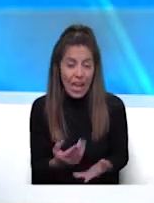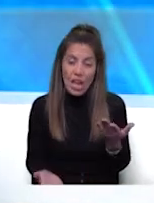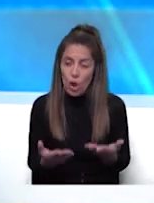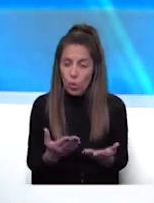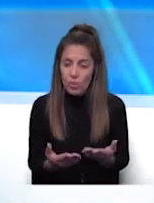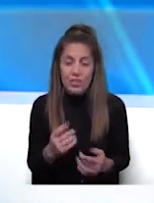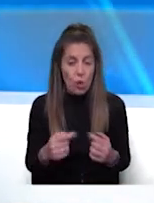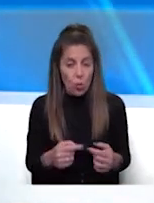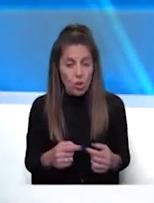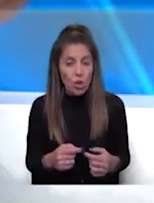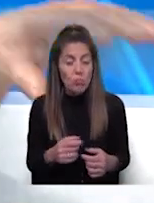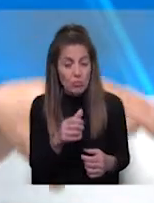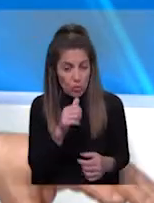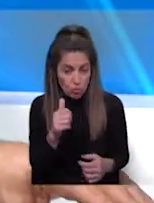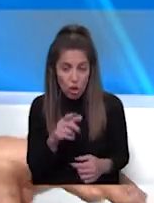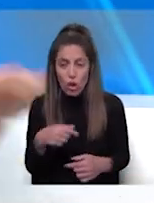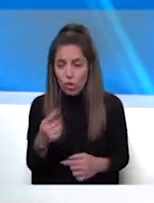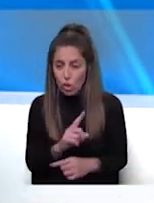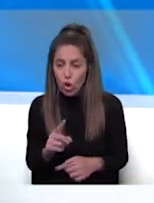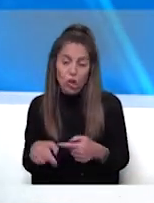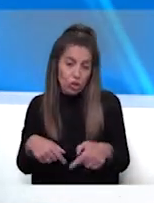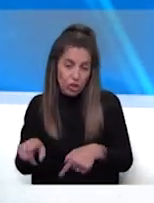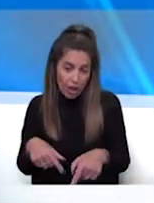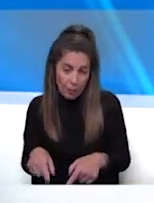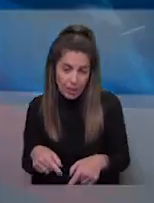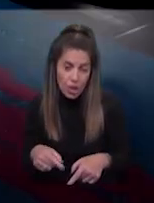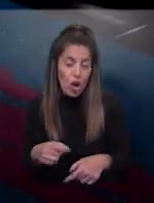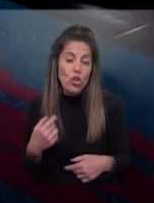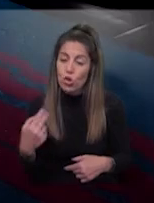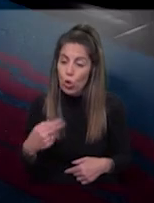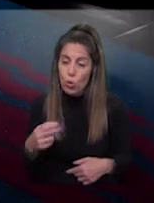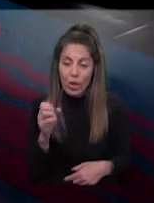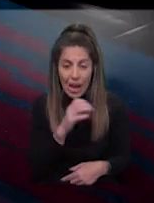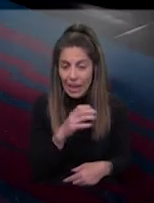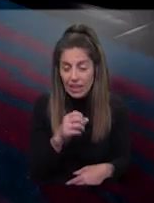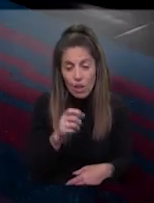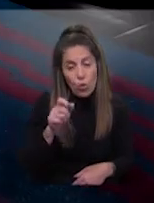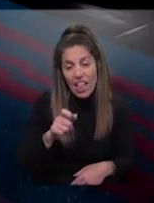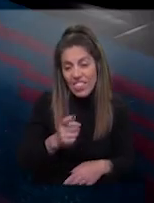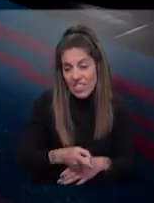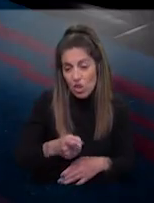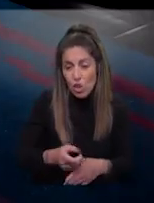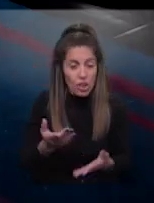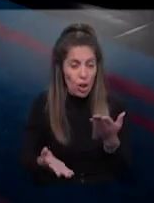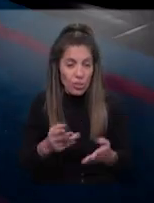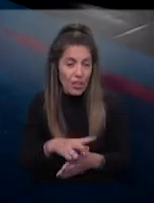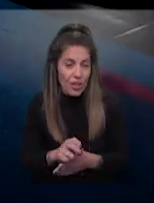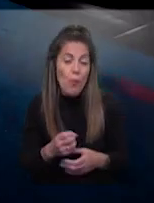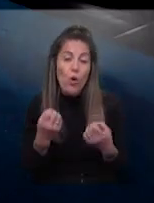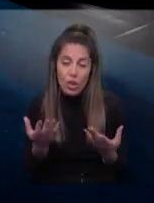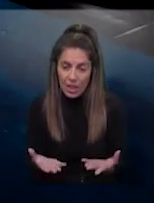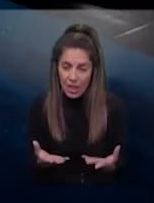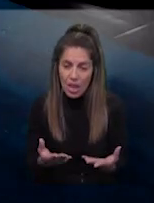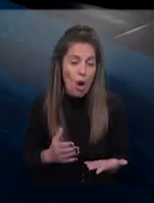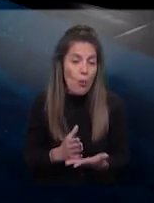justicia, en algunos casos ya hubo resolución, en otros está en trámite. Yo jamás he criticado una resolución de la justicia ni de la fiscalía. ¿Por qué?